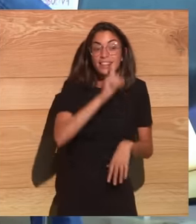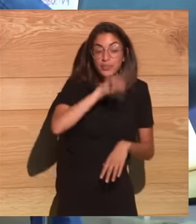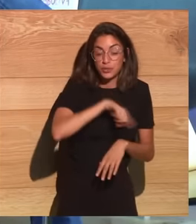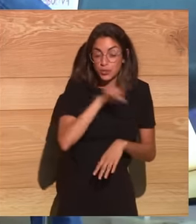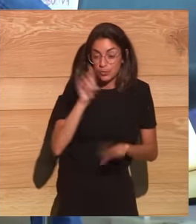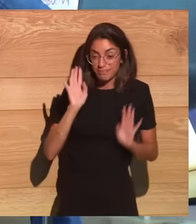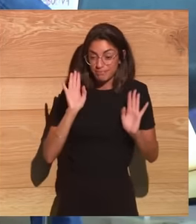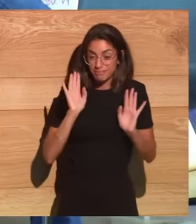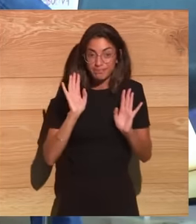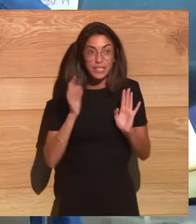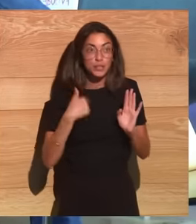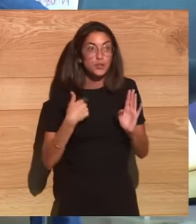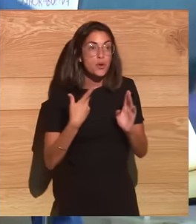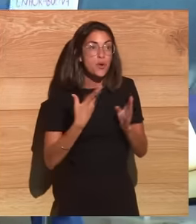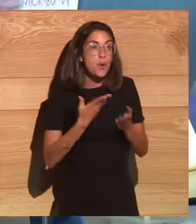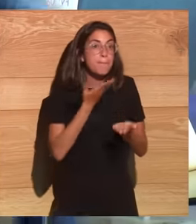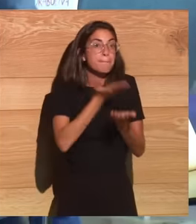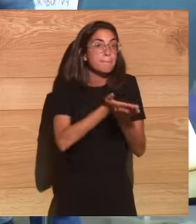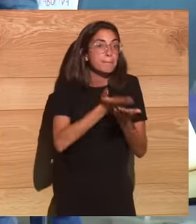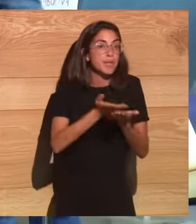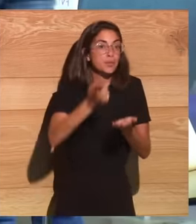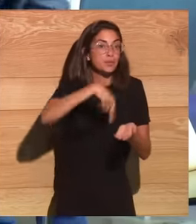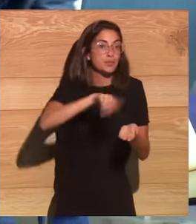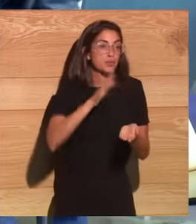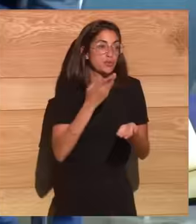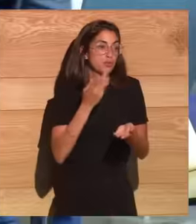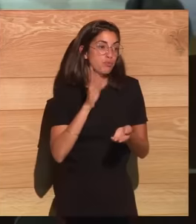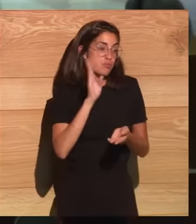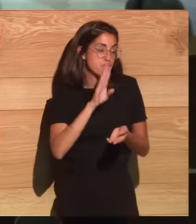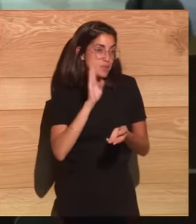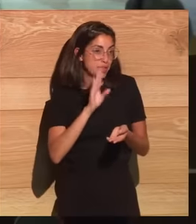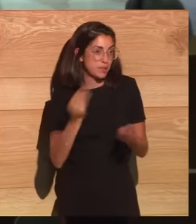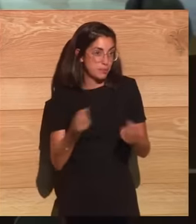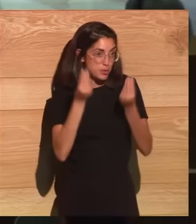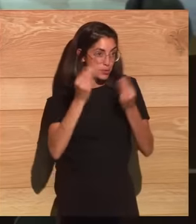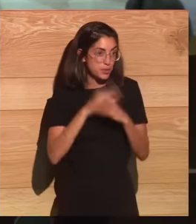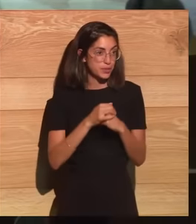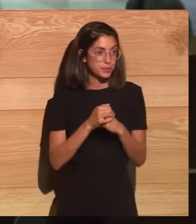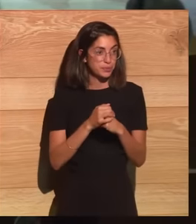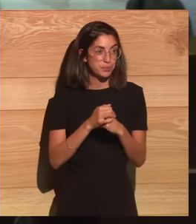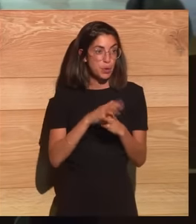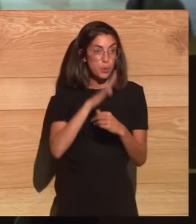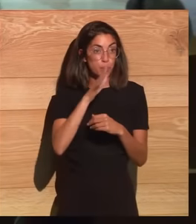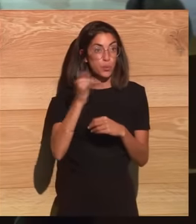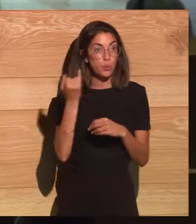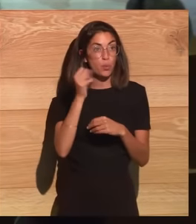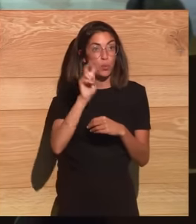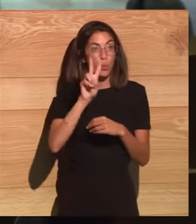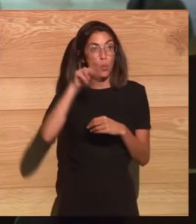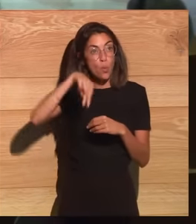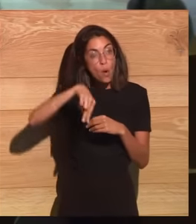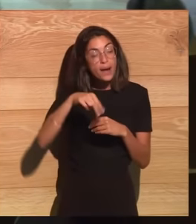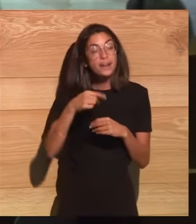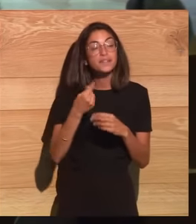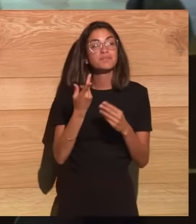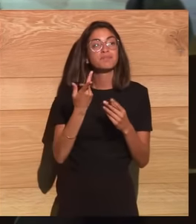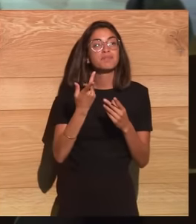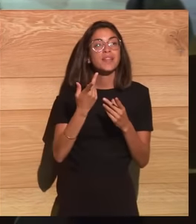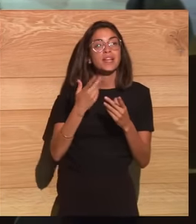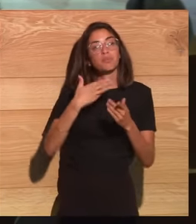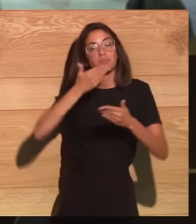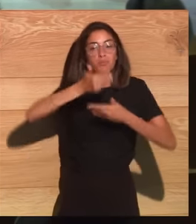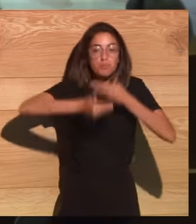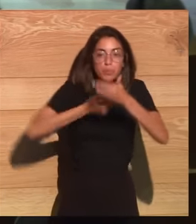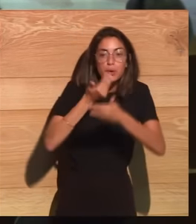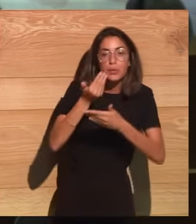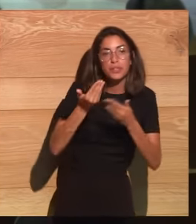Yo os iba a pedir que mintierais, la verdad. Juan tiene particulares ganas de explicarnos cómo ha sido el proceso desde nuestro lado,